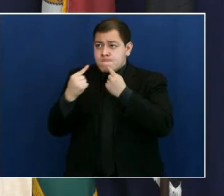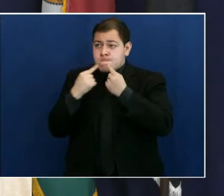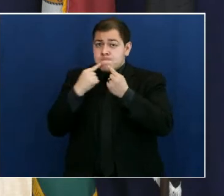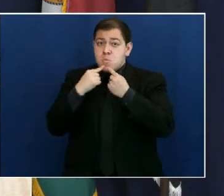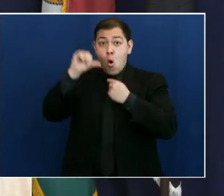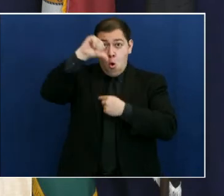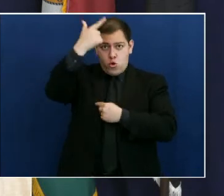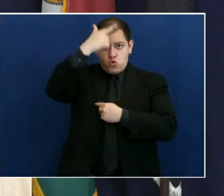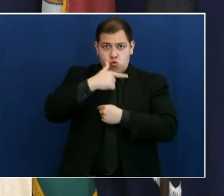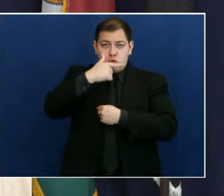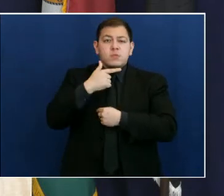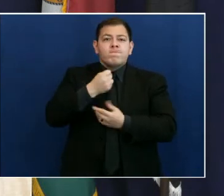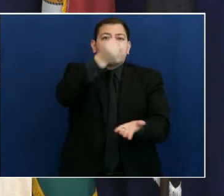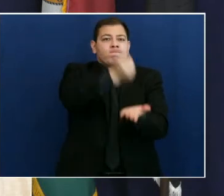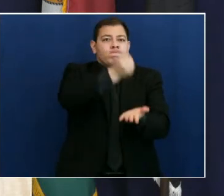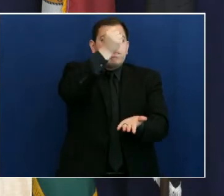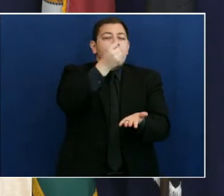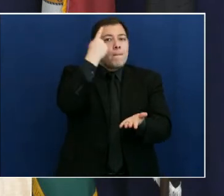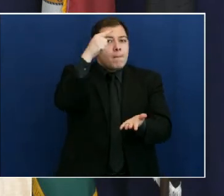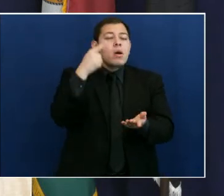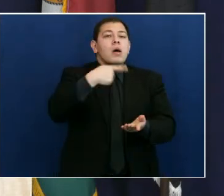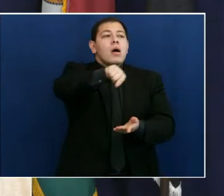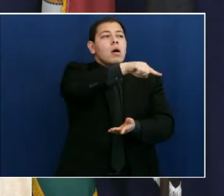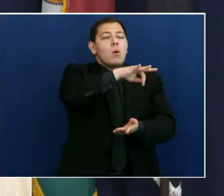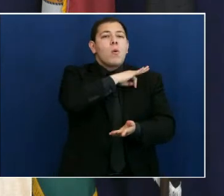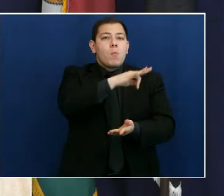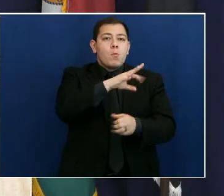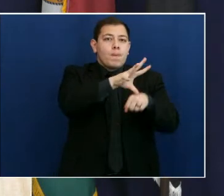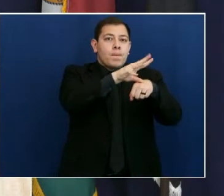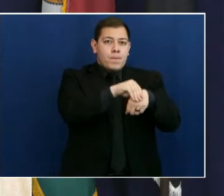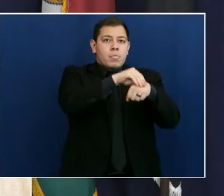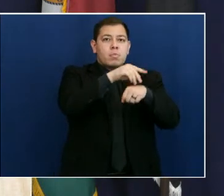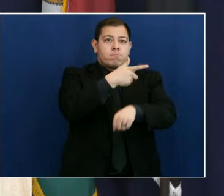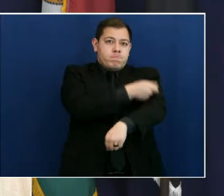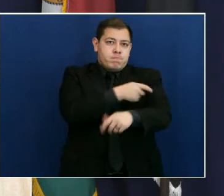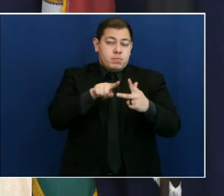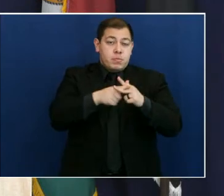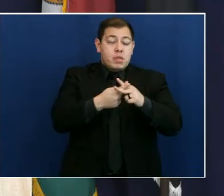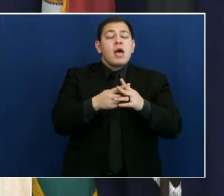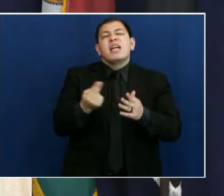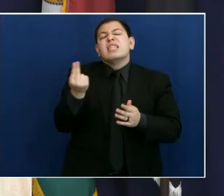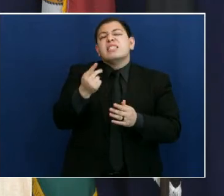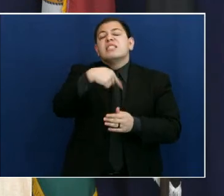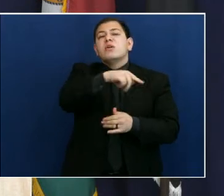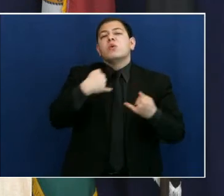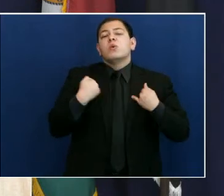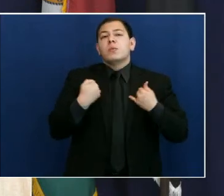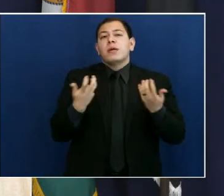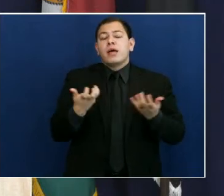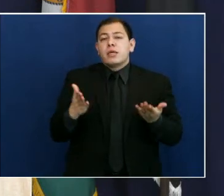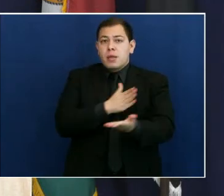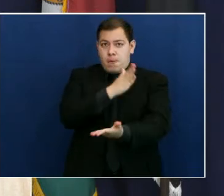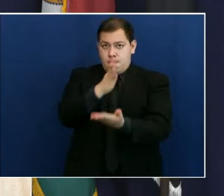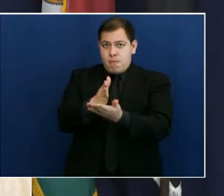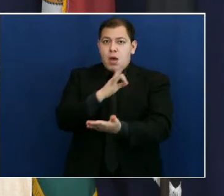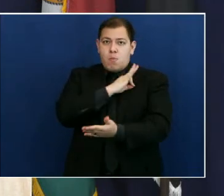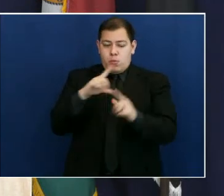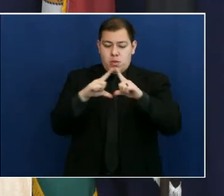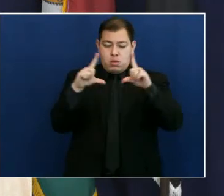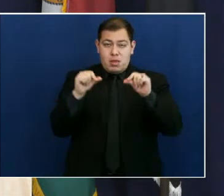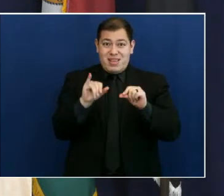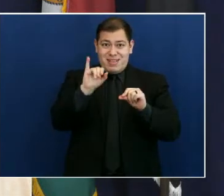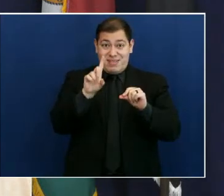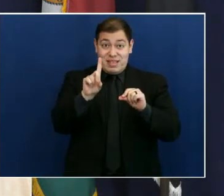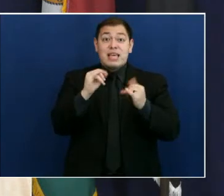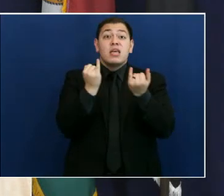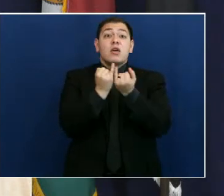van a ocupar el consentimiento de sus padres o las personas que los cuidan, una identificación que tengan los jóvenes también, y